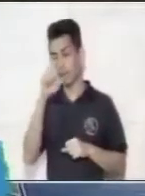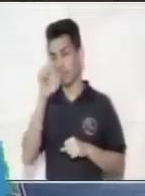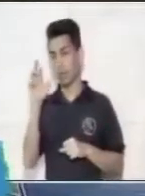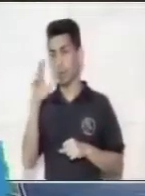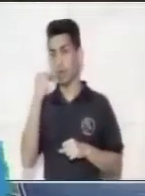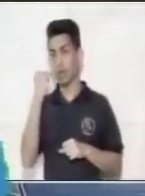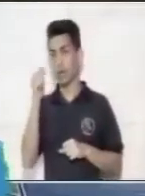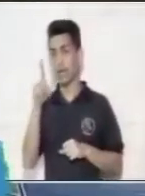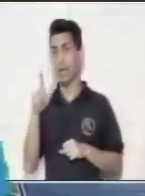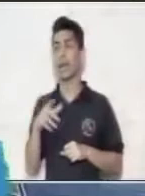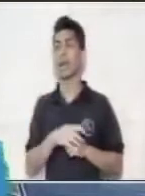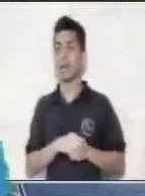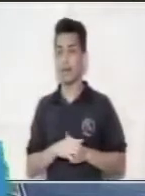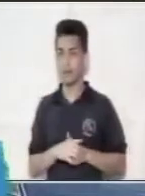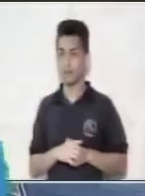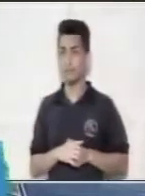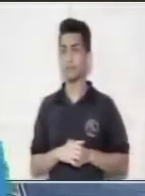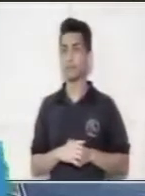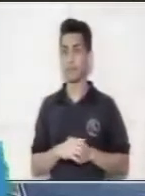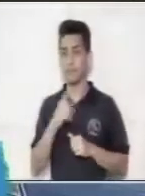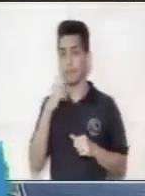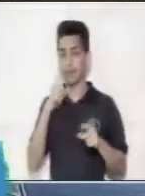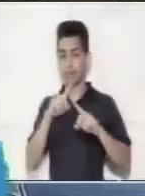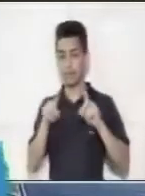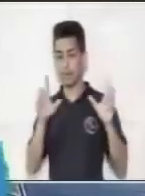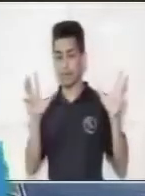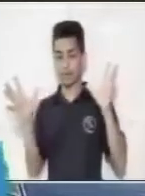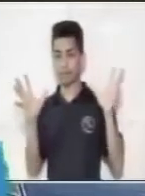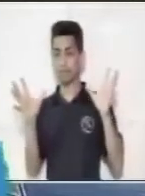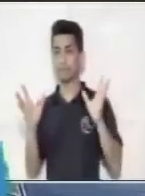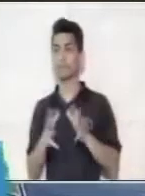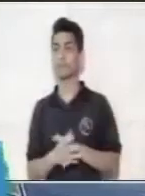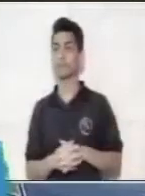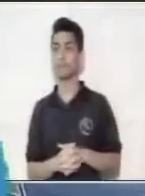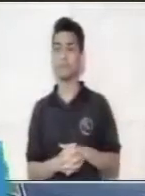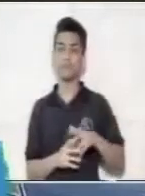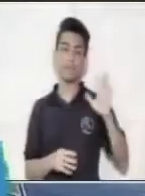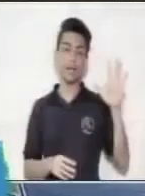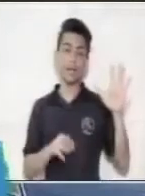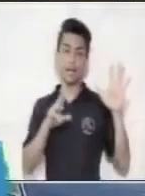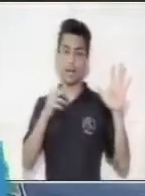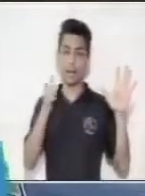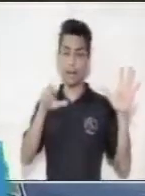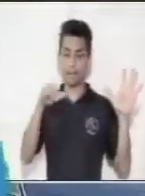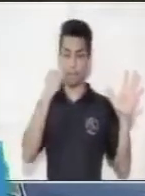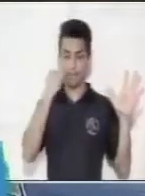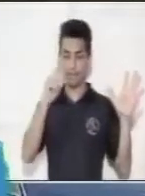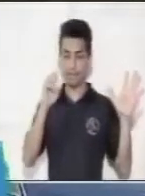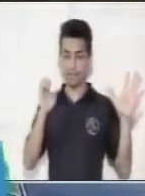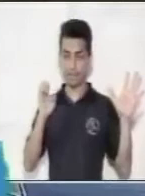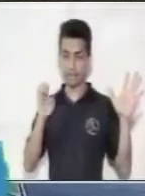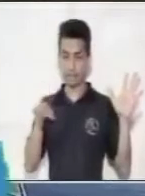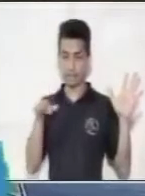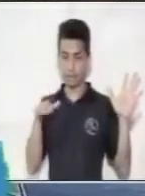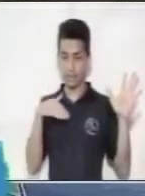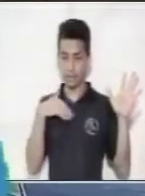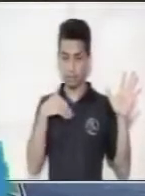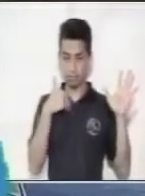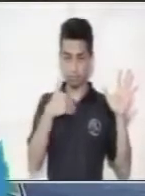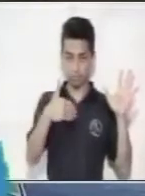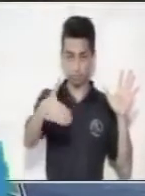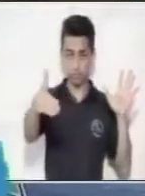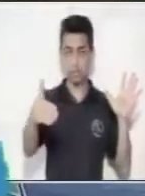Entonces hicimos una diferencia hoy muy clara: rapidez y velocidad. Luego